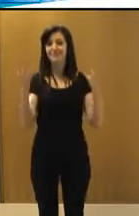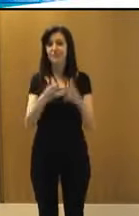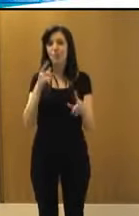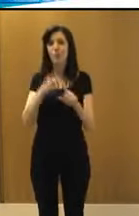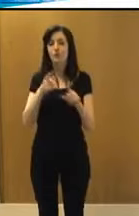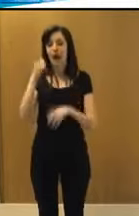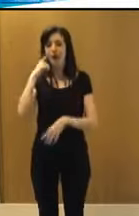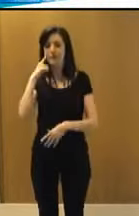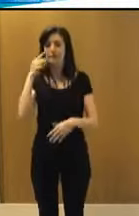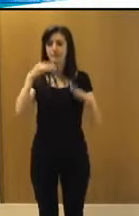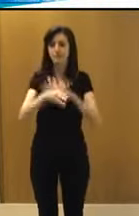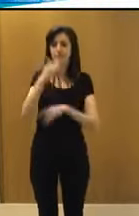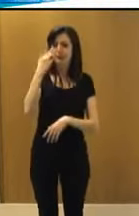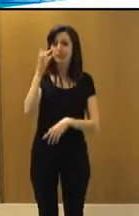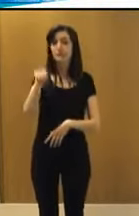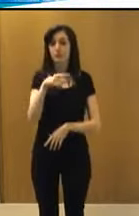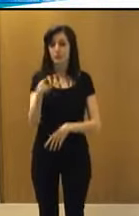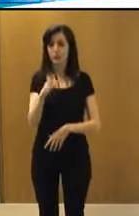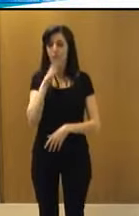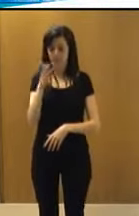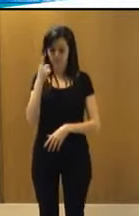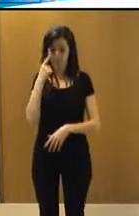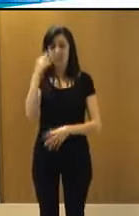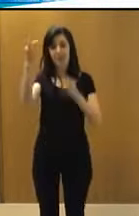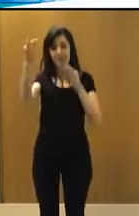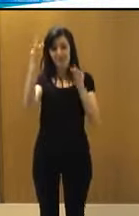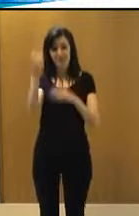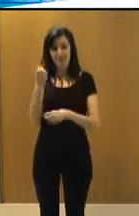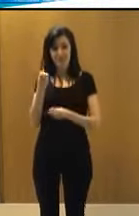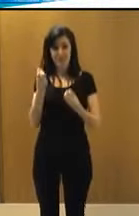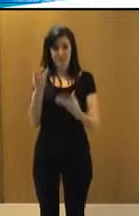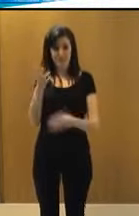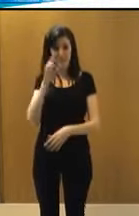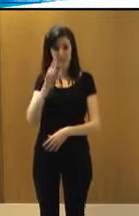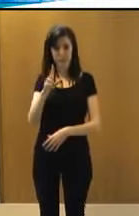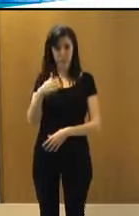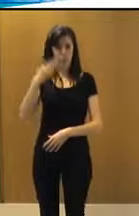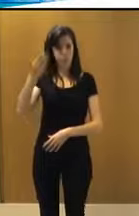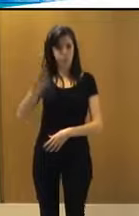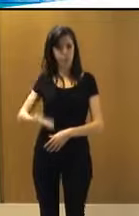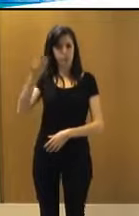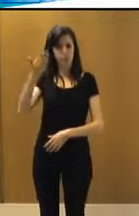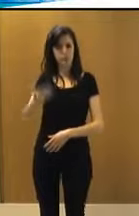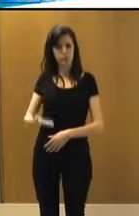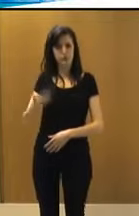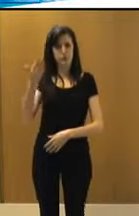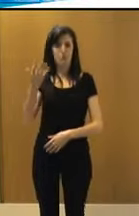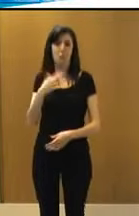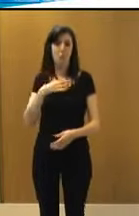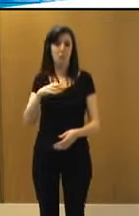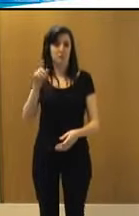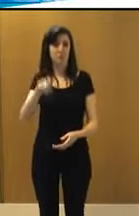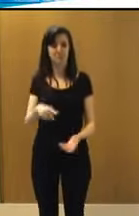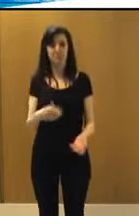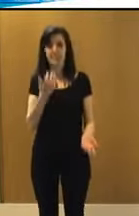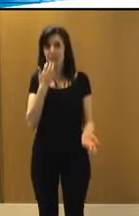ver si les interesa entrar o no, porque lo que anticipamos, cuando vemos estas cifras son tan importantes como a lo